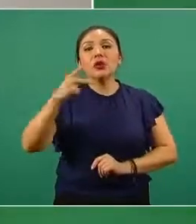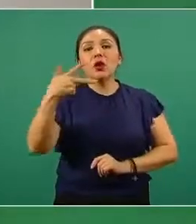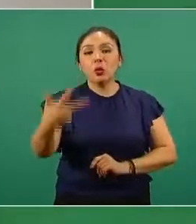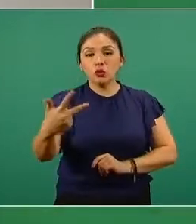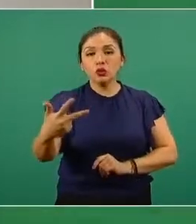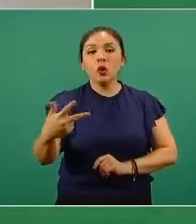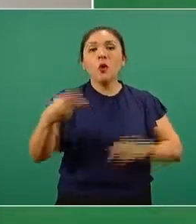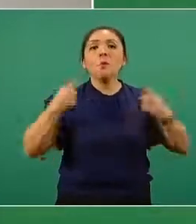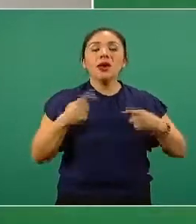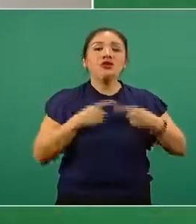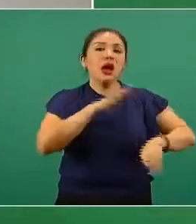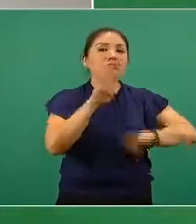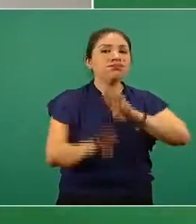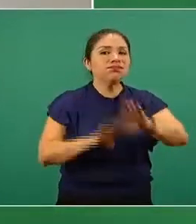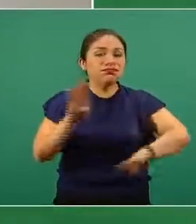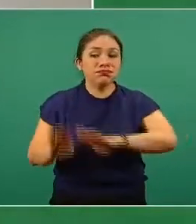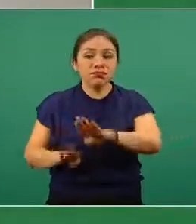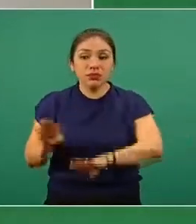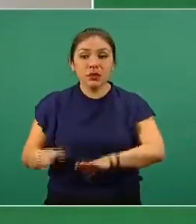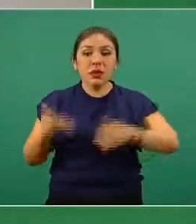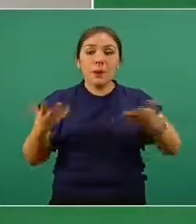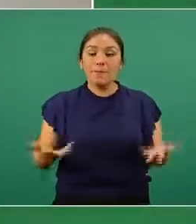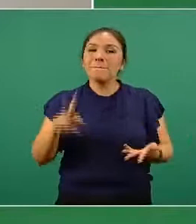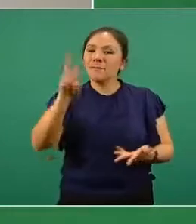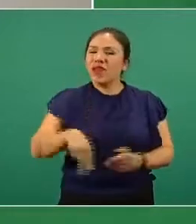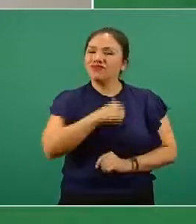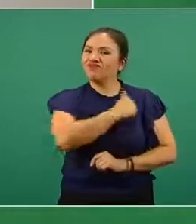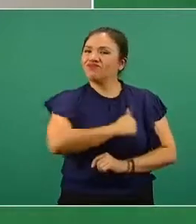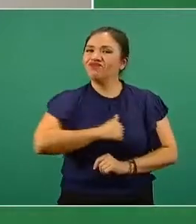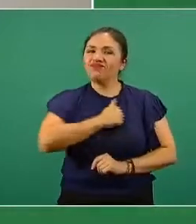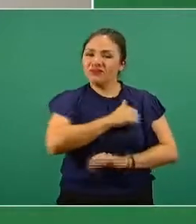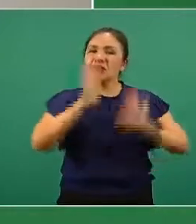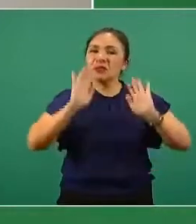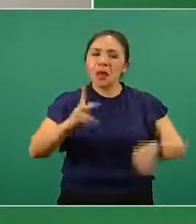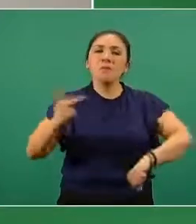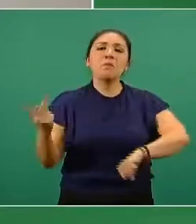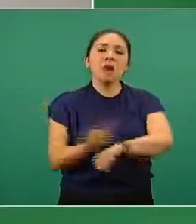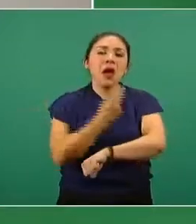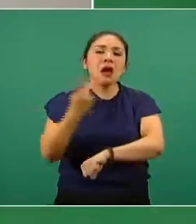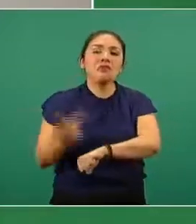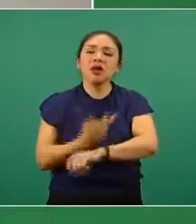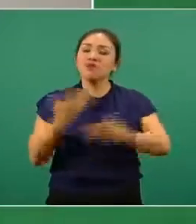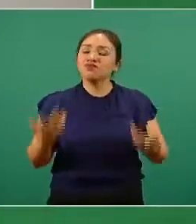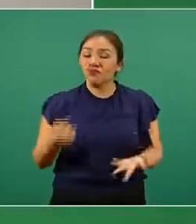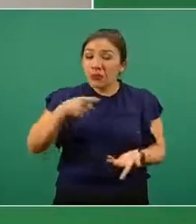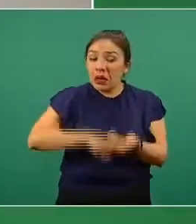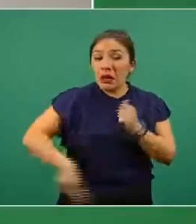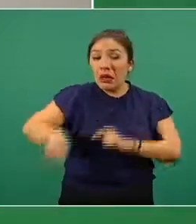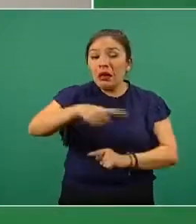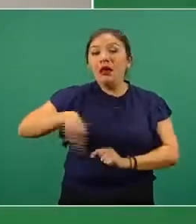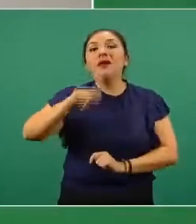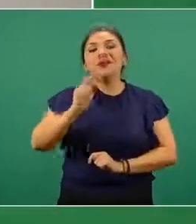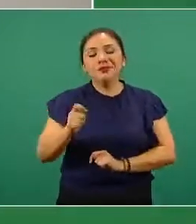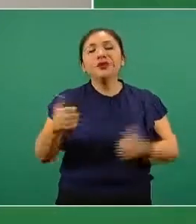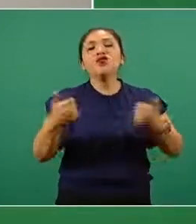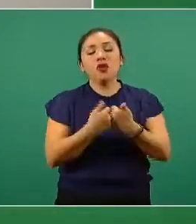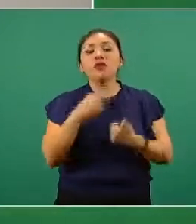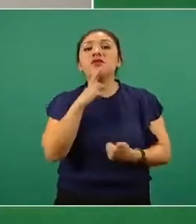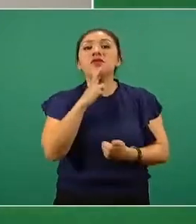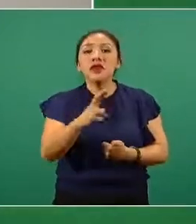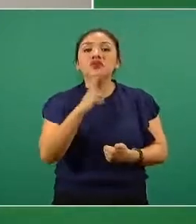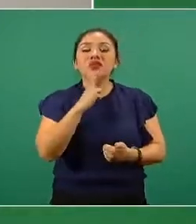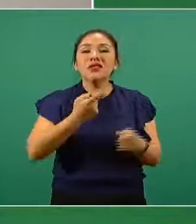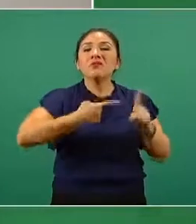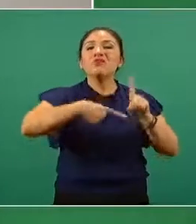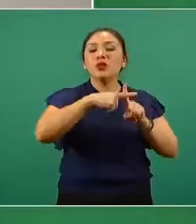217.168 defunciones que desafortunadamente han sucedido y han tenido un resultado